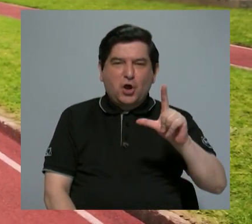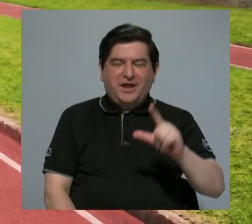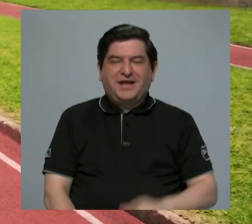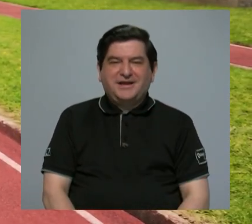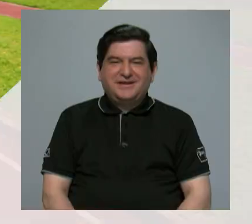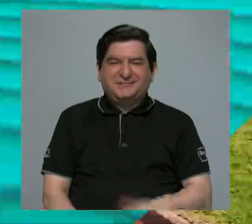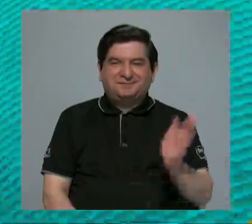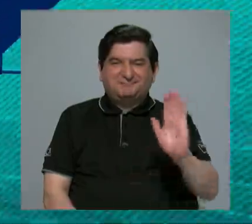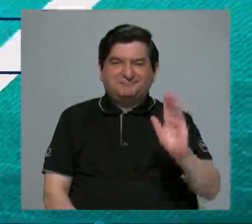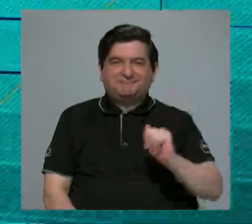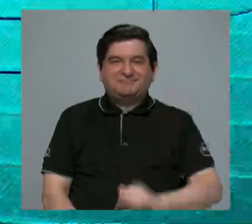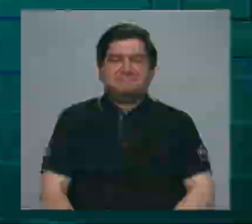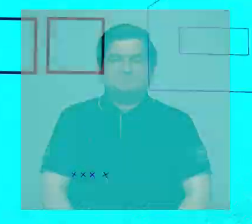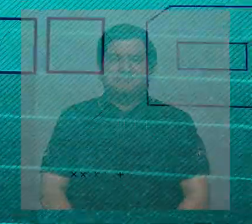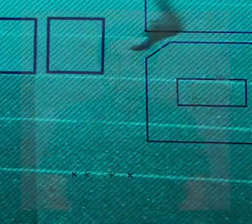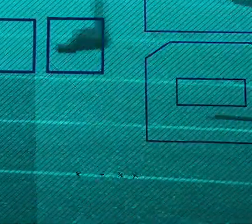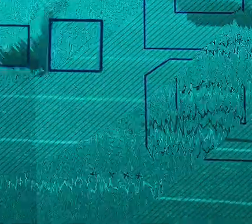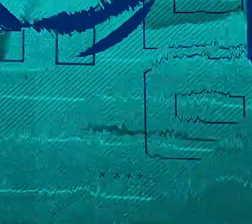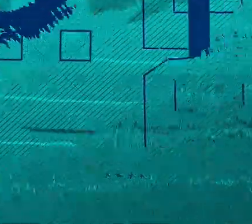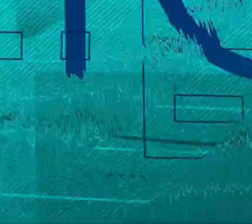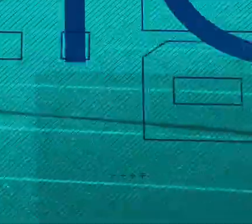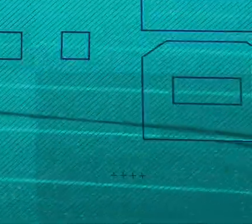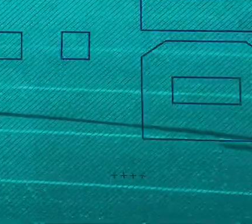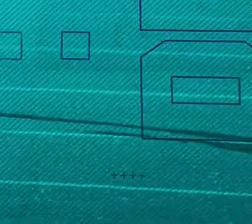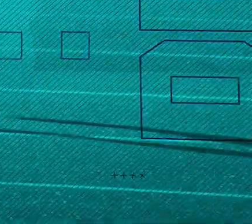Loriana. Gracias, chao.